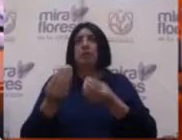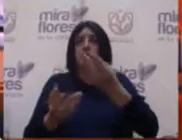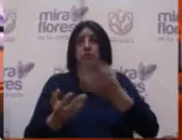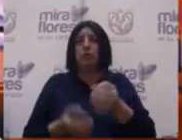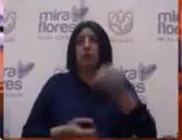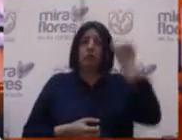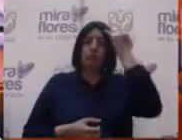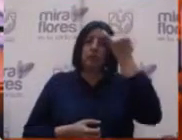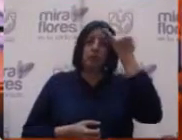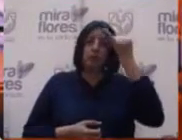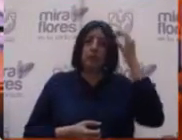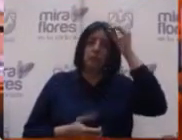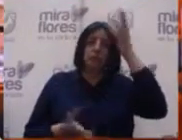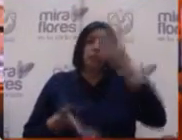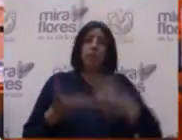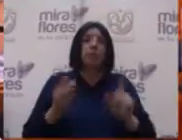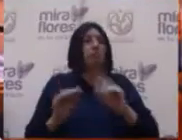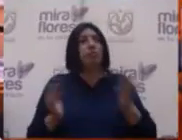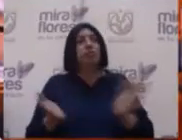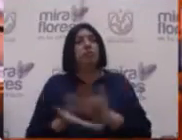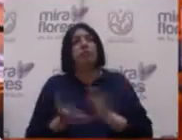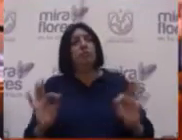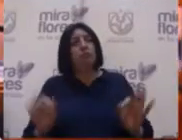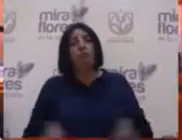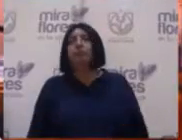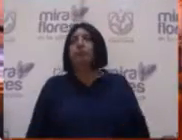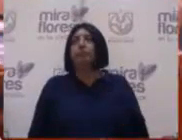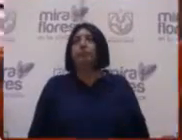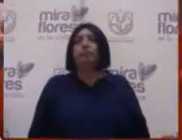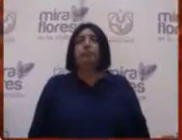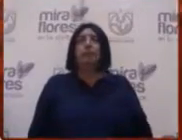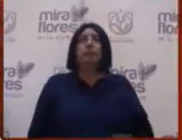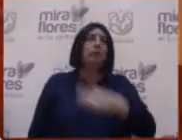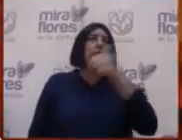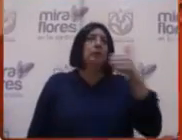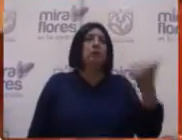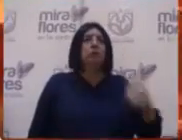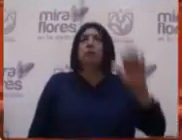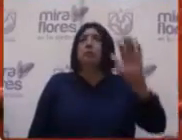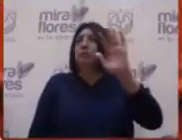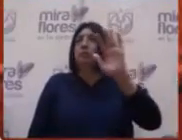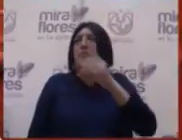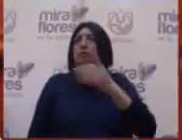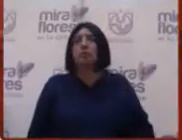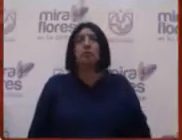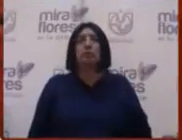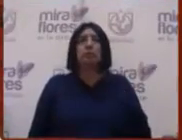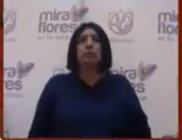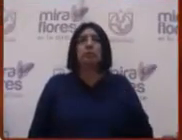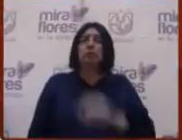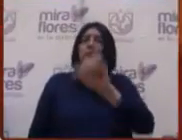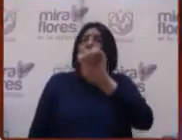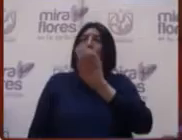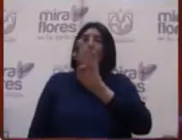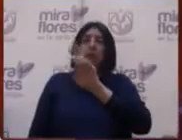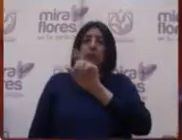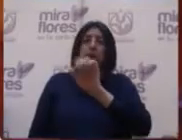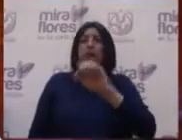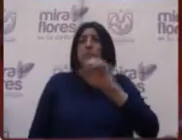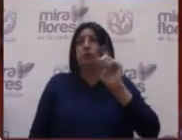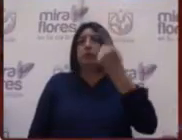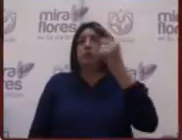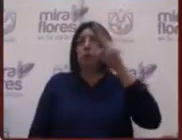nuestros puntos de vista, cosa que no ha sucedido. Gracias. ¿Alguna otra intervención? Señor Albertis, en segunda